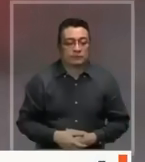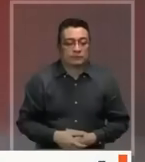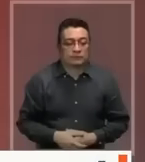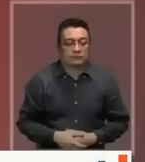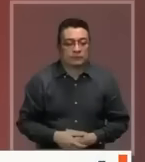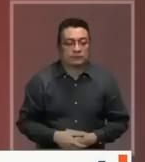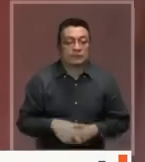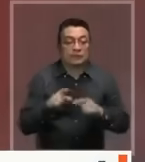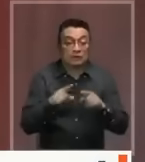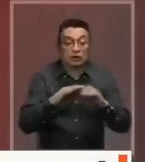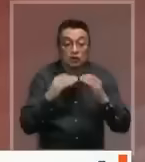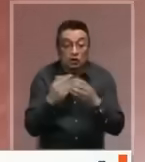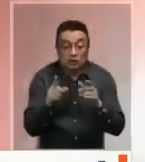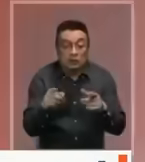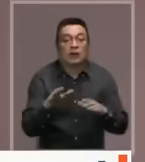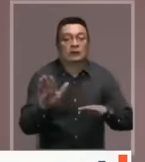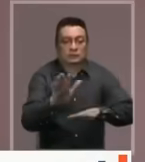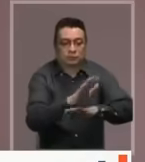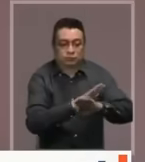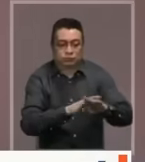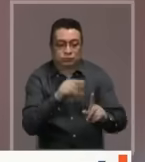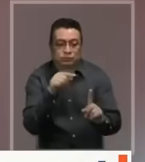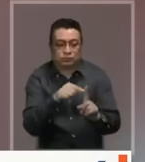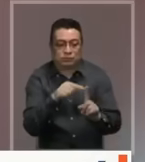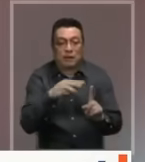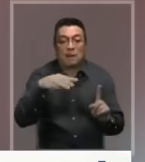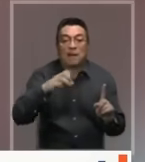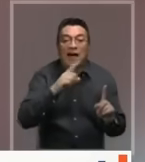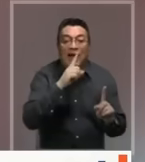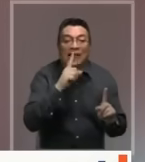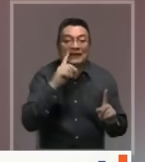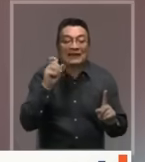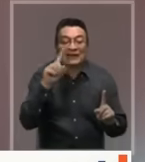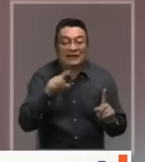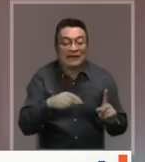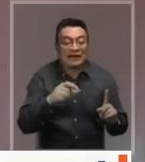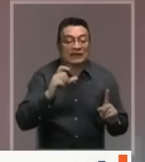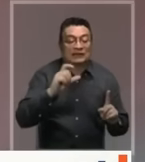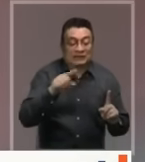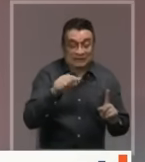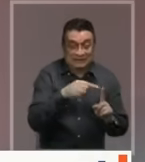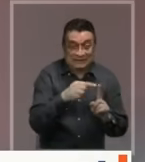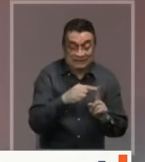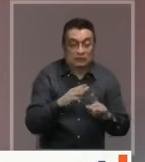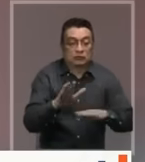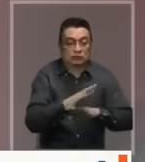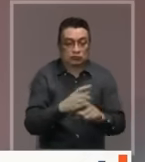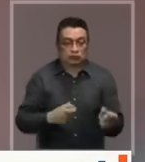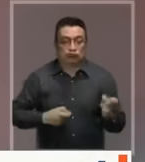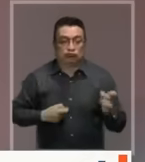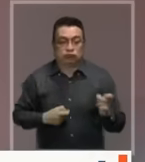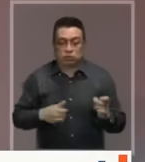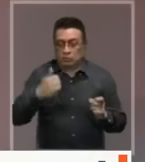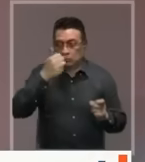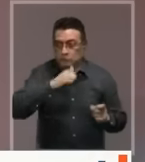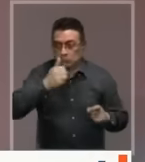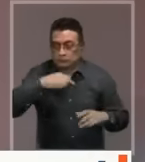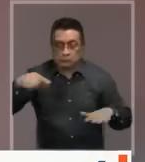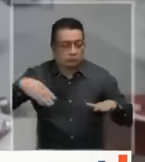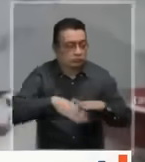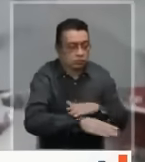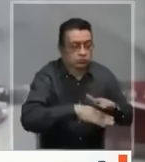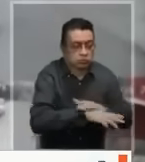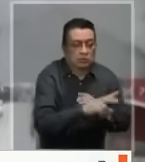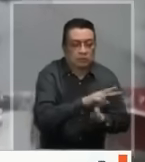La clave de todo fue el protector. Se trata de Matías Alejandro Gorricaro, quien brindaba protección armada y ocultamiento al prófugo en